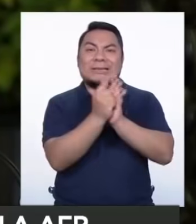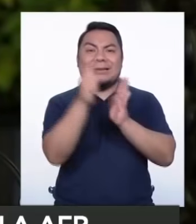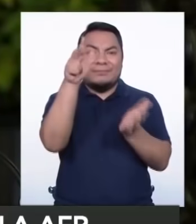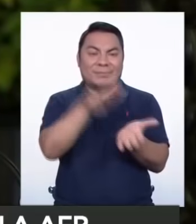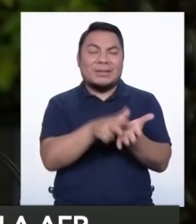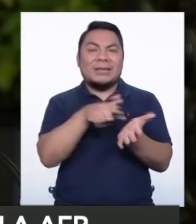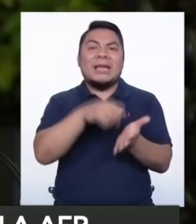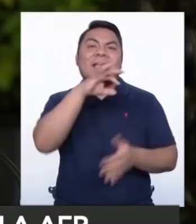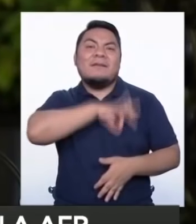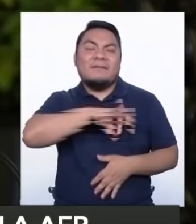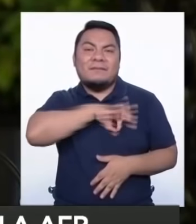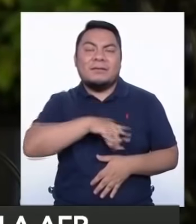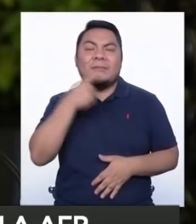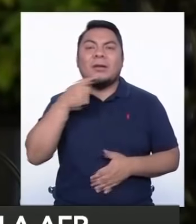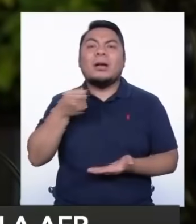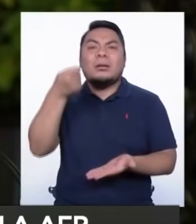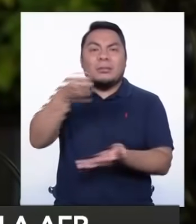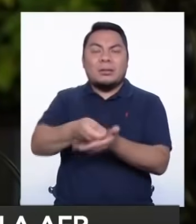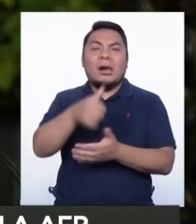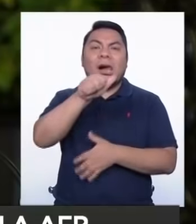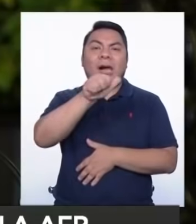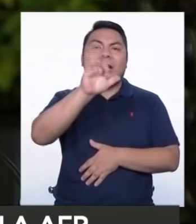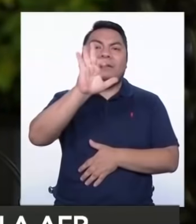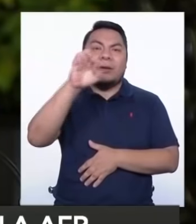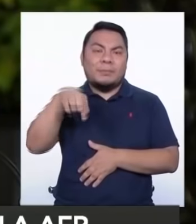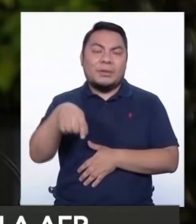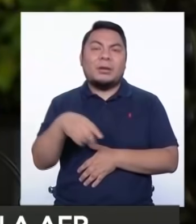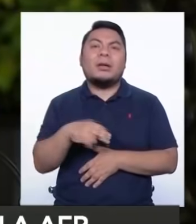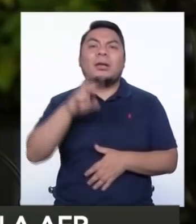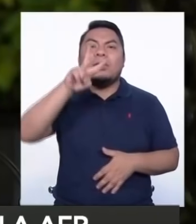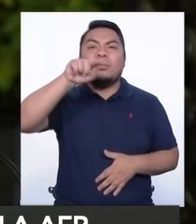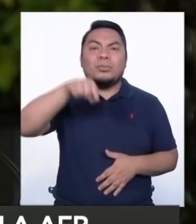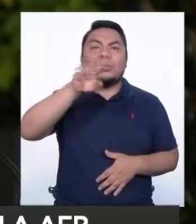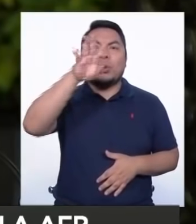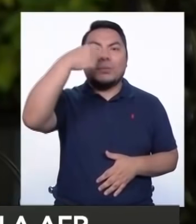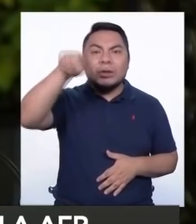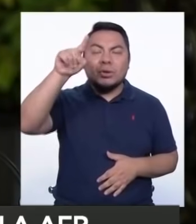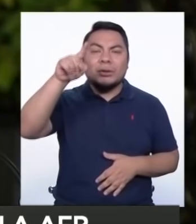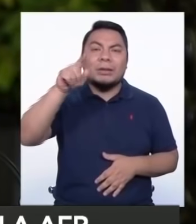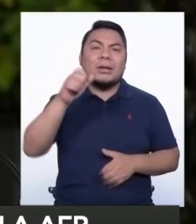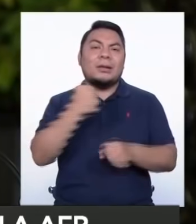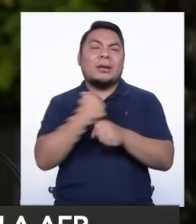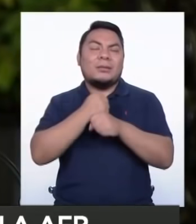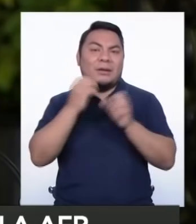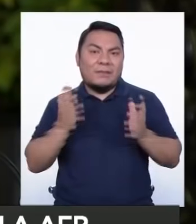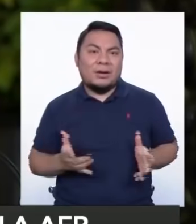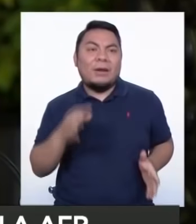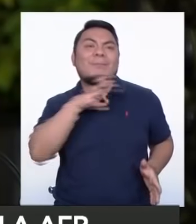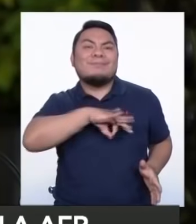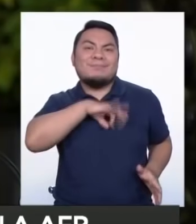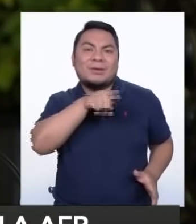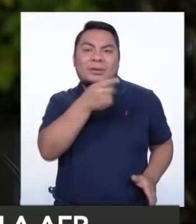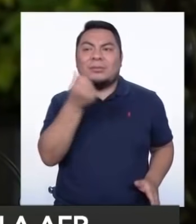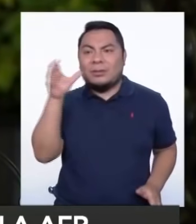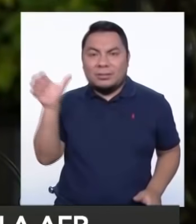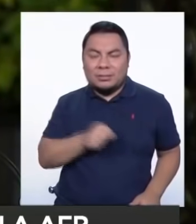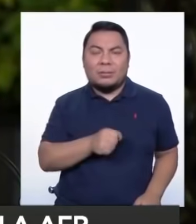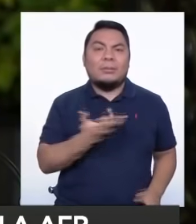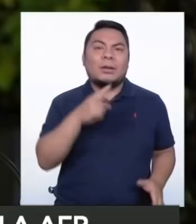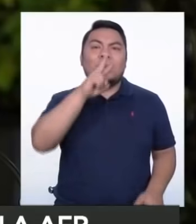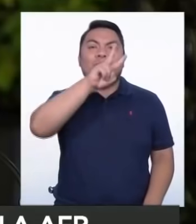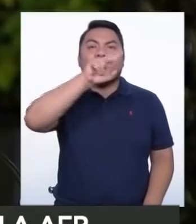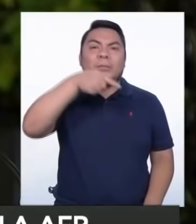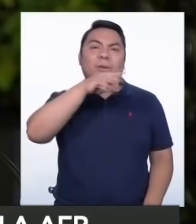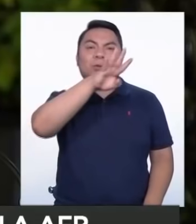beneficiar en temas de acceso a fondos de las AFPs a 2.4 millones de trabajadores con un impacto estimado de